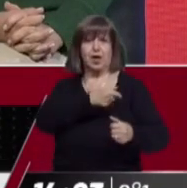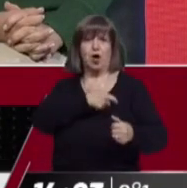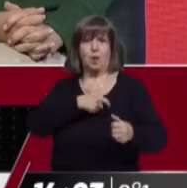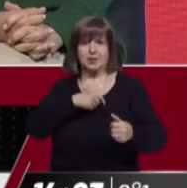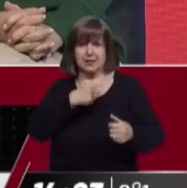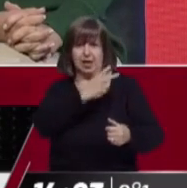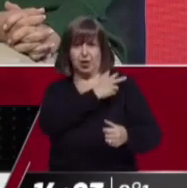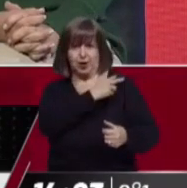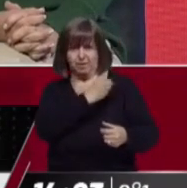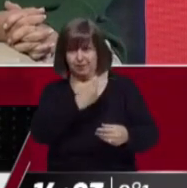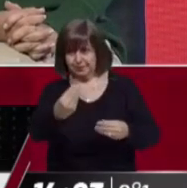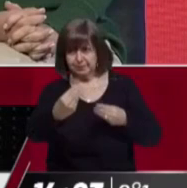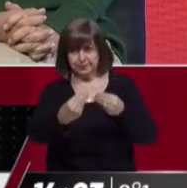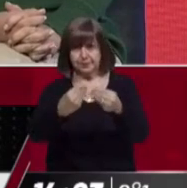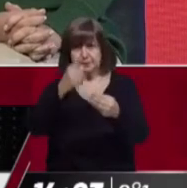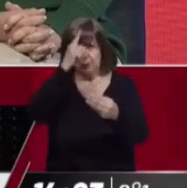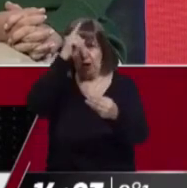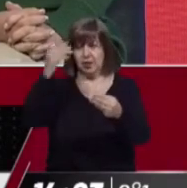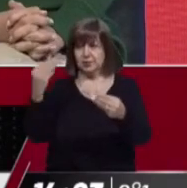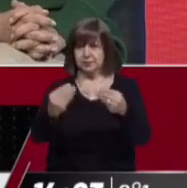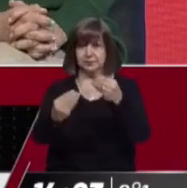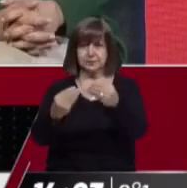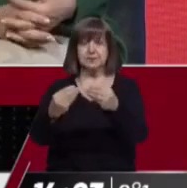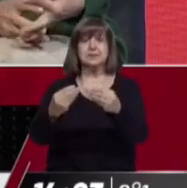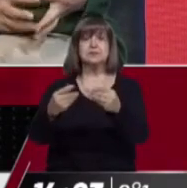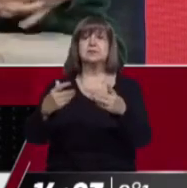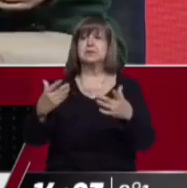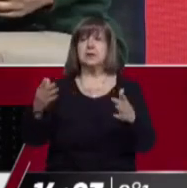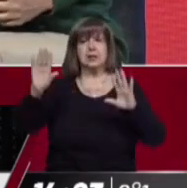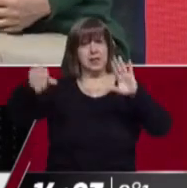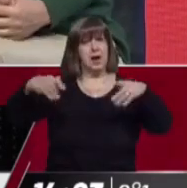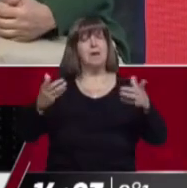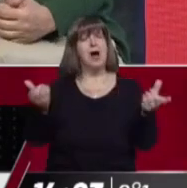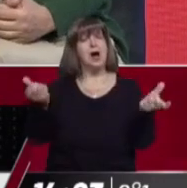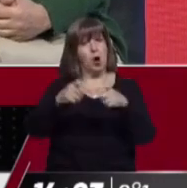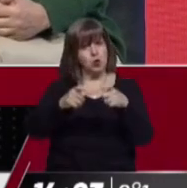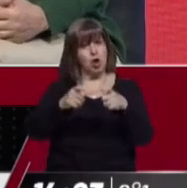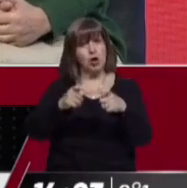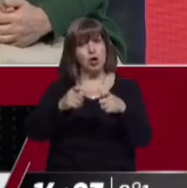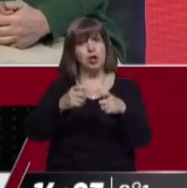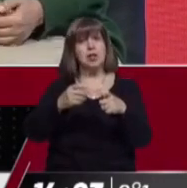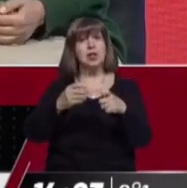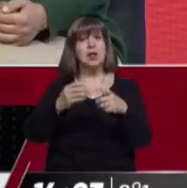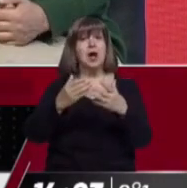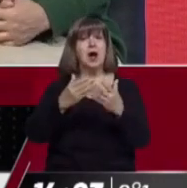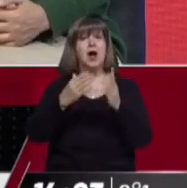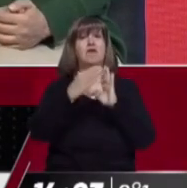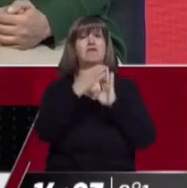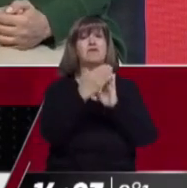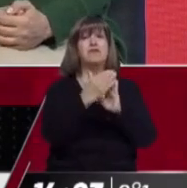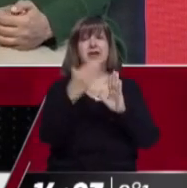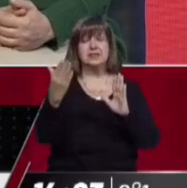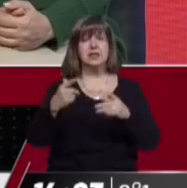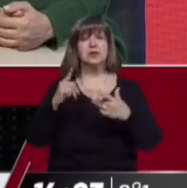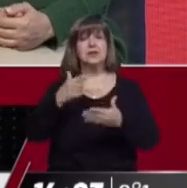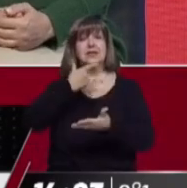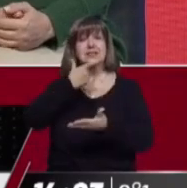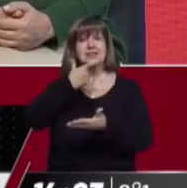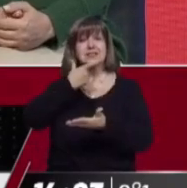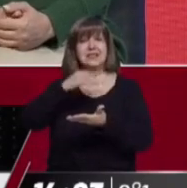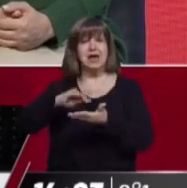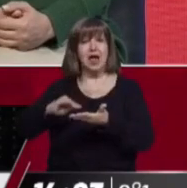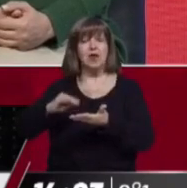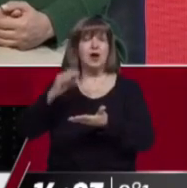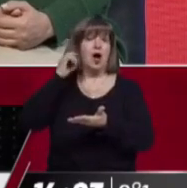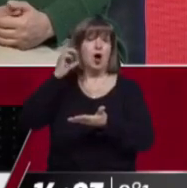Arrigo, Teixidor, gente de las distintas subcomisarías del departamento, además de la senadora Gómez, junto